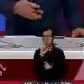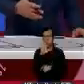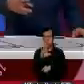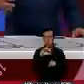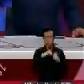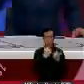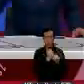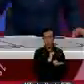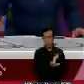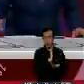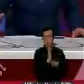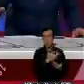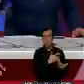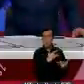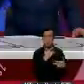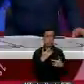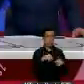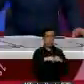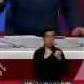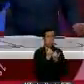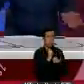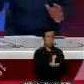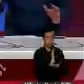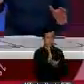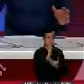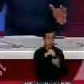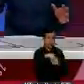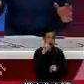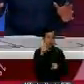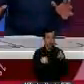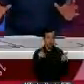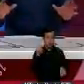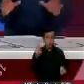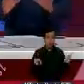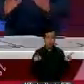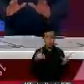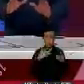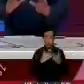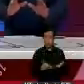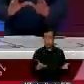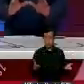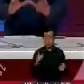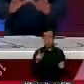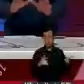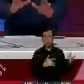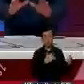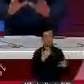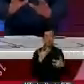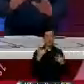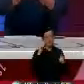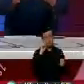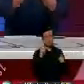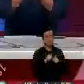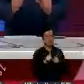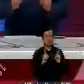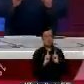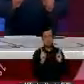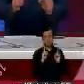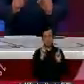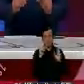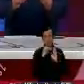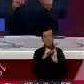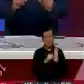Asamblea, ¿usted cómo ve el escenario legislativo, la posición de ciertos sectores legislativos que aún se muestran reacios a